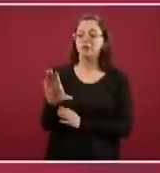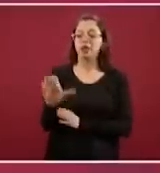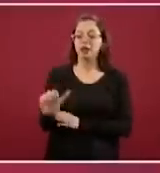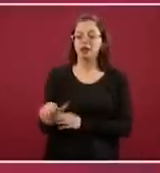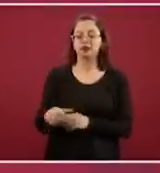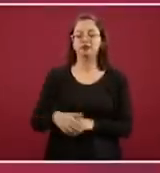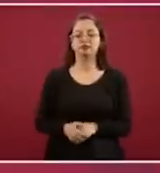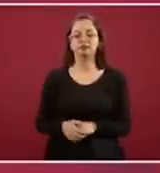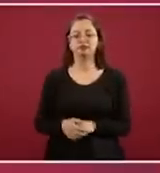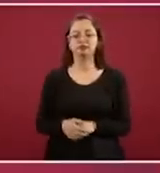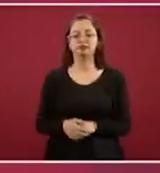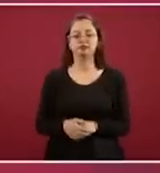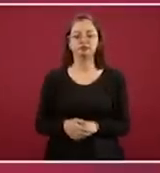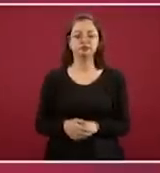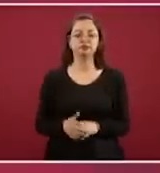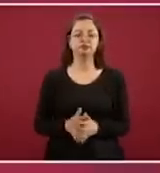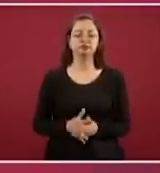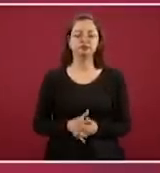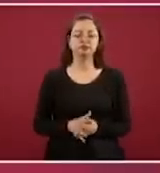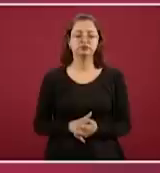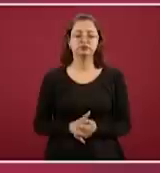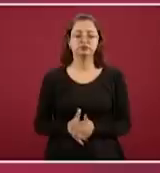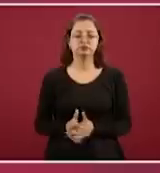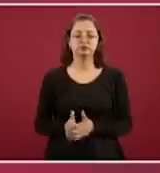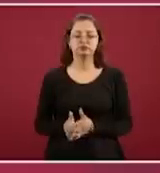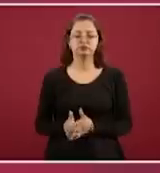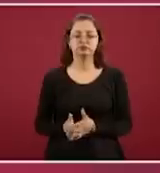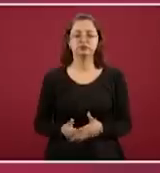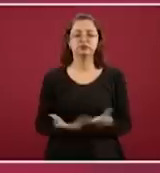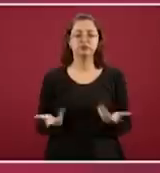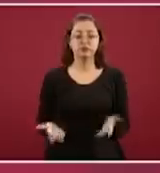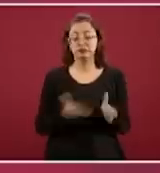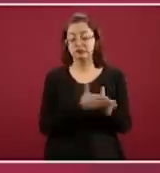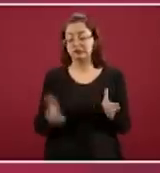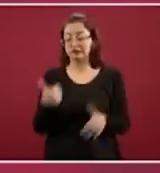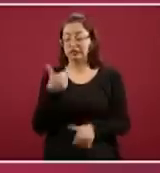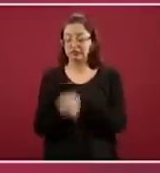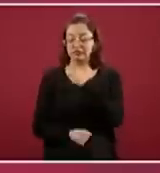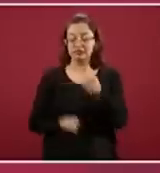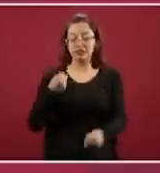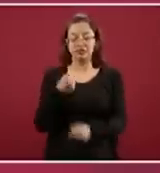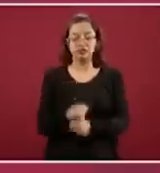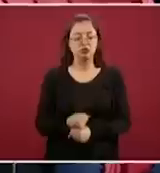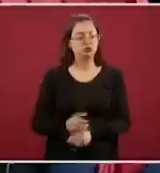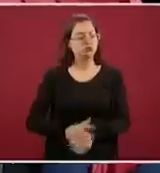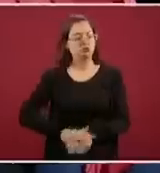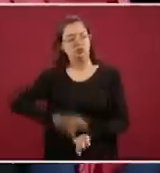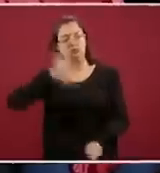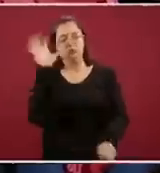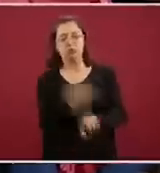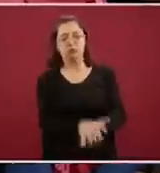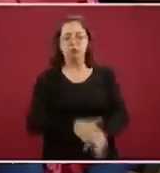en la lucha, sobre todo en un sexenio que hubo mucha represión.